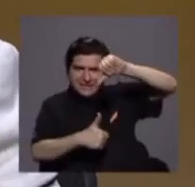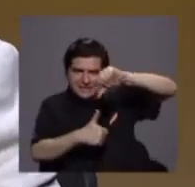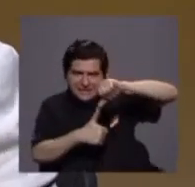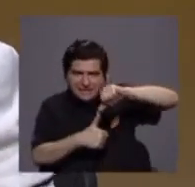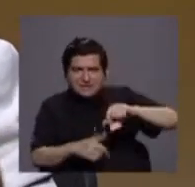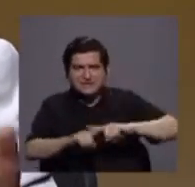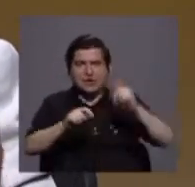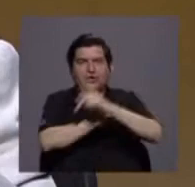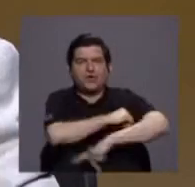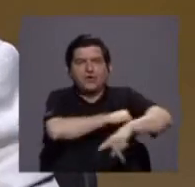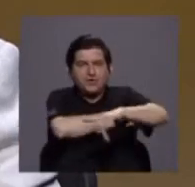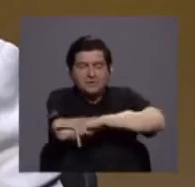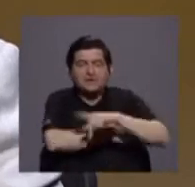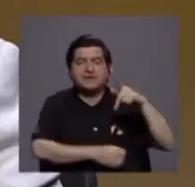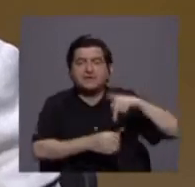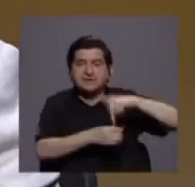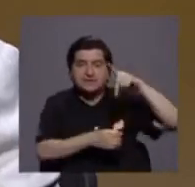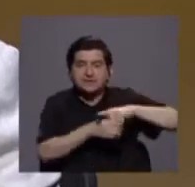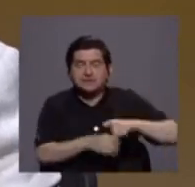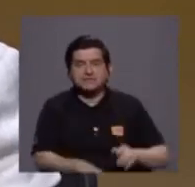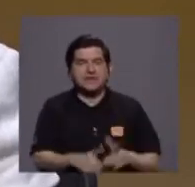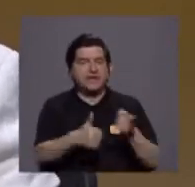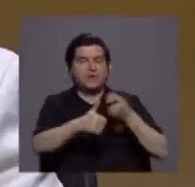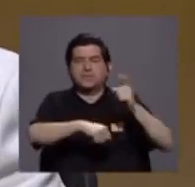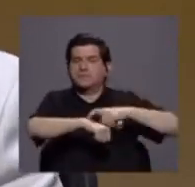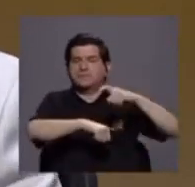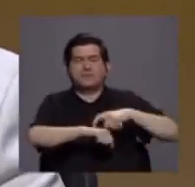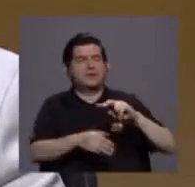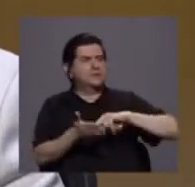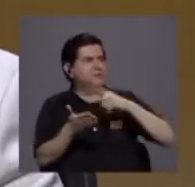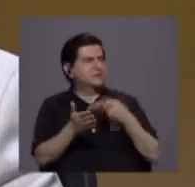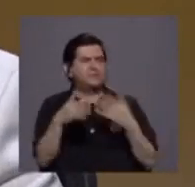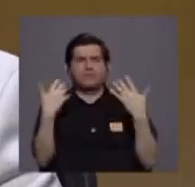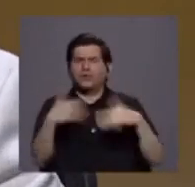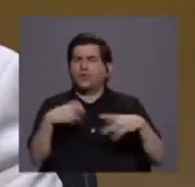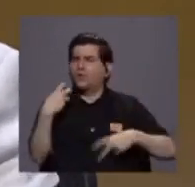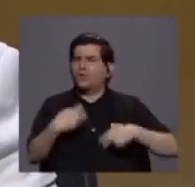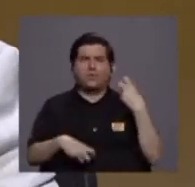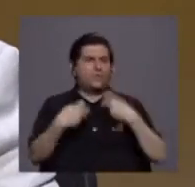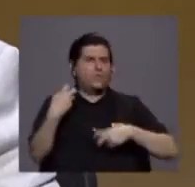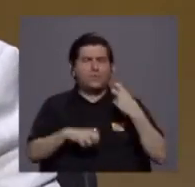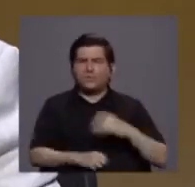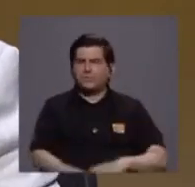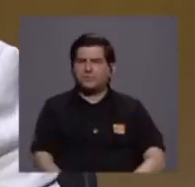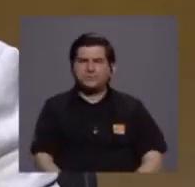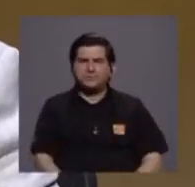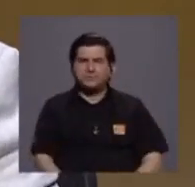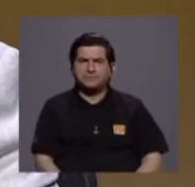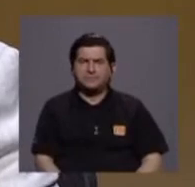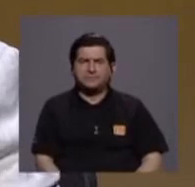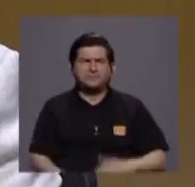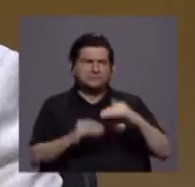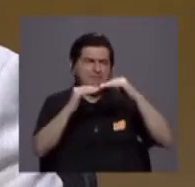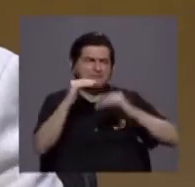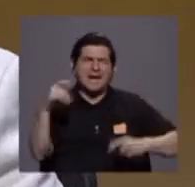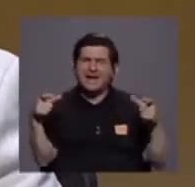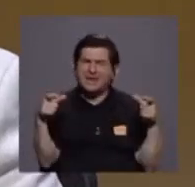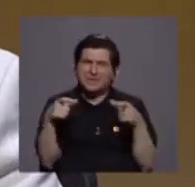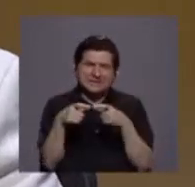otros países que iban a participar originalmente, sí representó una gran dificultad. Desde la baja